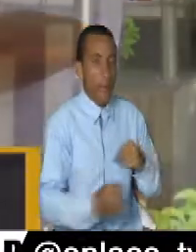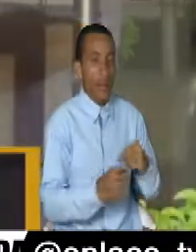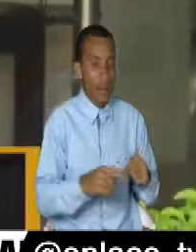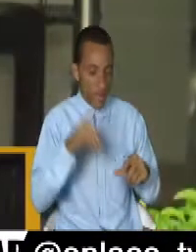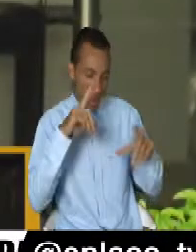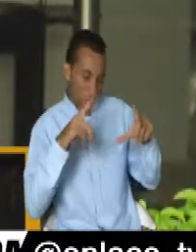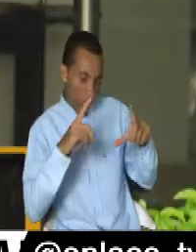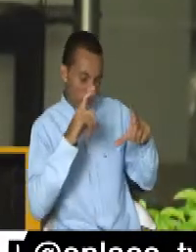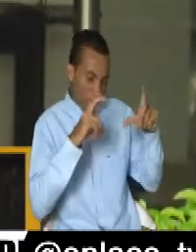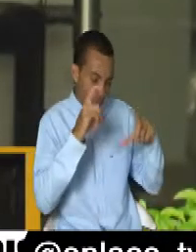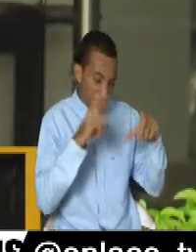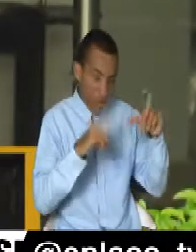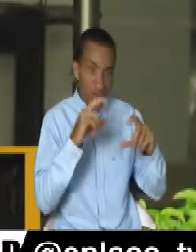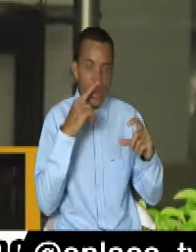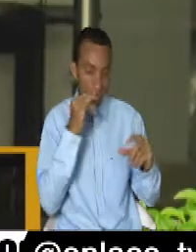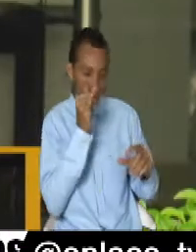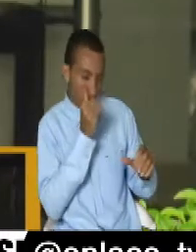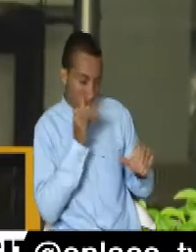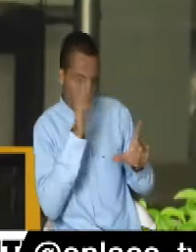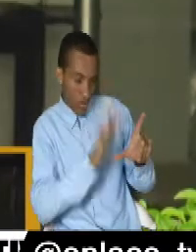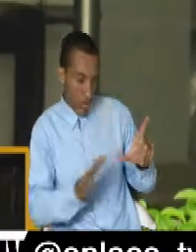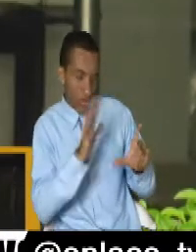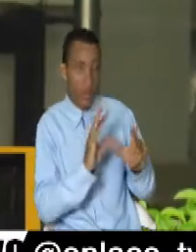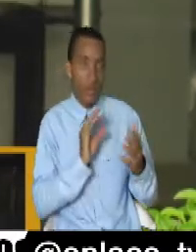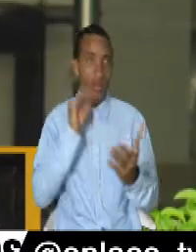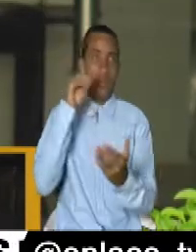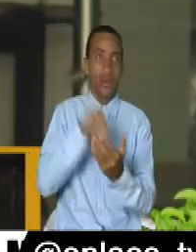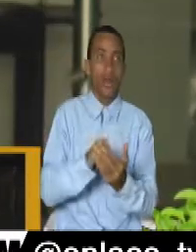y a subir y a hacer videos. Y ayer